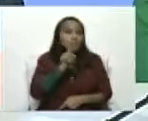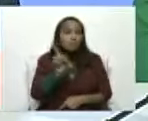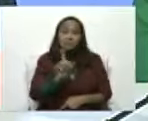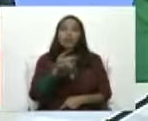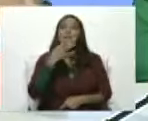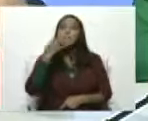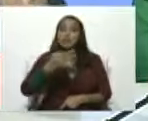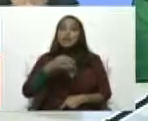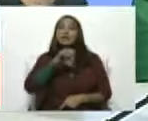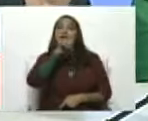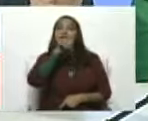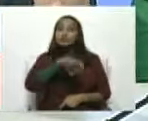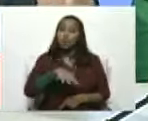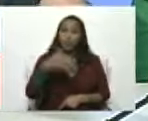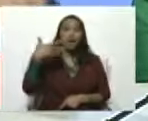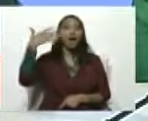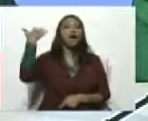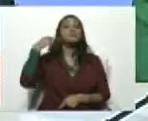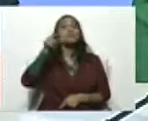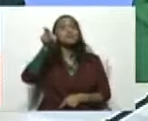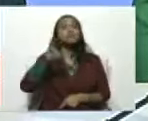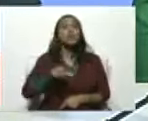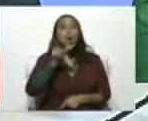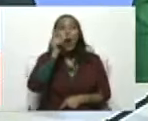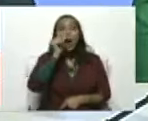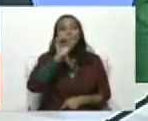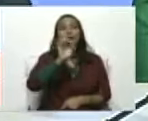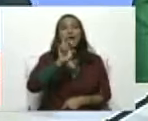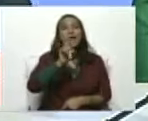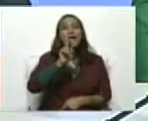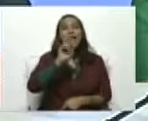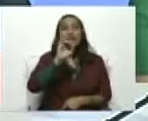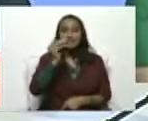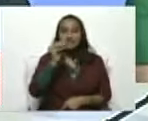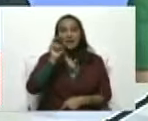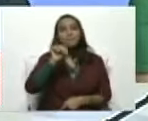Aquí había un tipo que era experto en eso, se llamaba Enrique Mendoza. Tramposo.